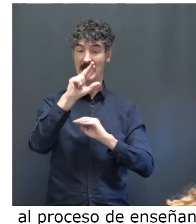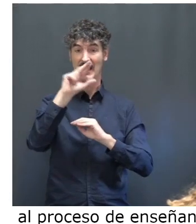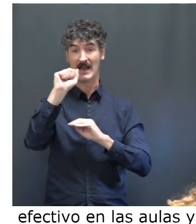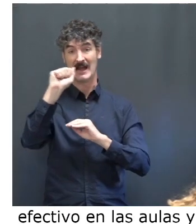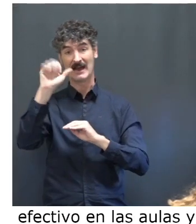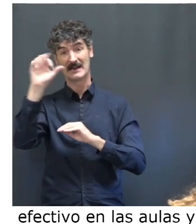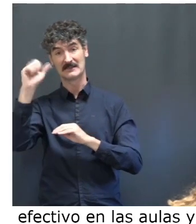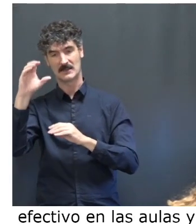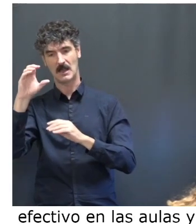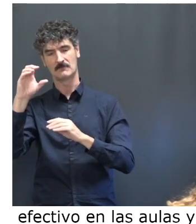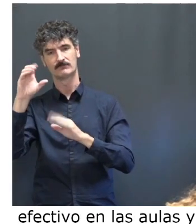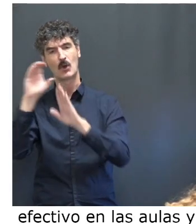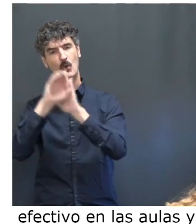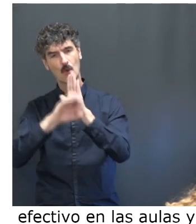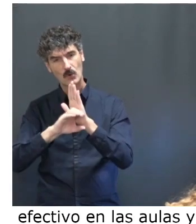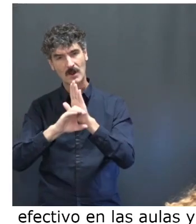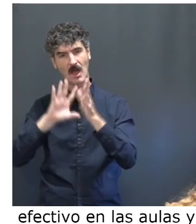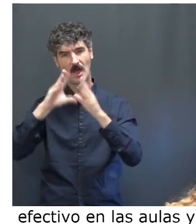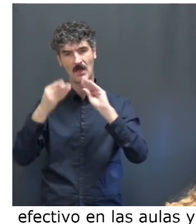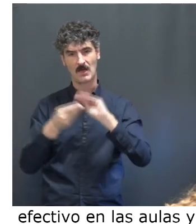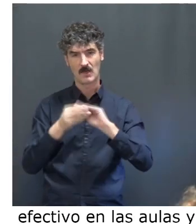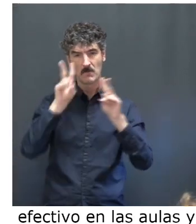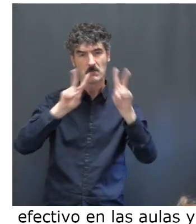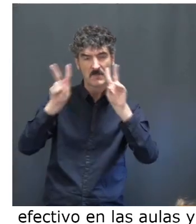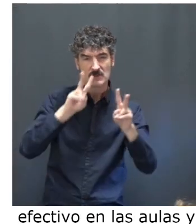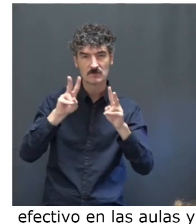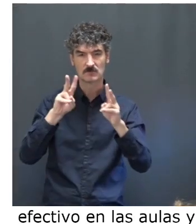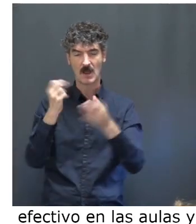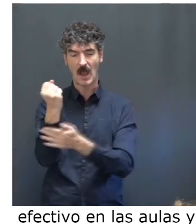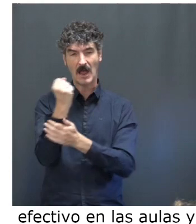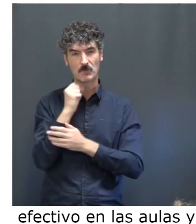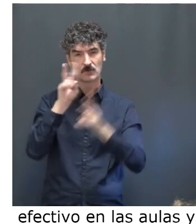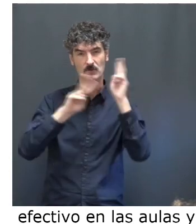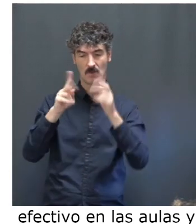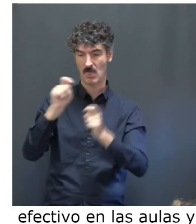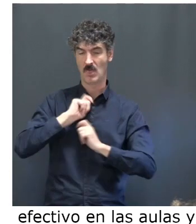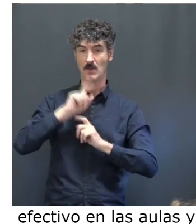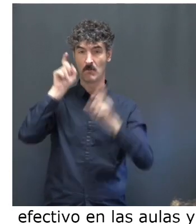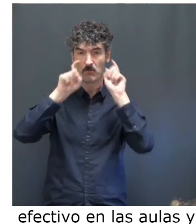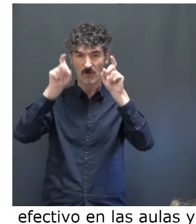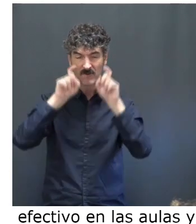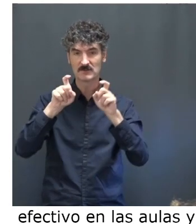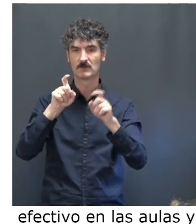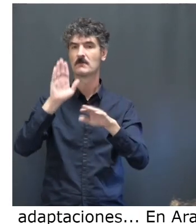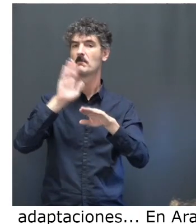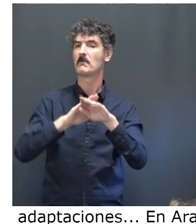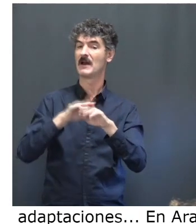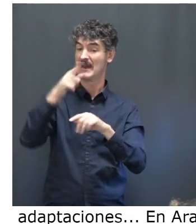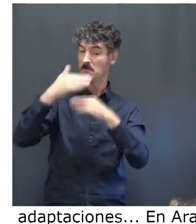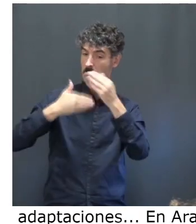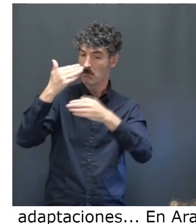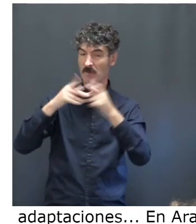muchas adaptaciones curriculares, unidades didácticas con apoyos visuales, ¿no?, que nos proporcionan muchos profesores, muchos docentes, pues para que este